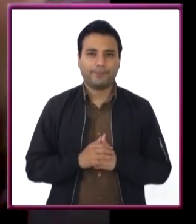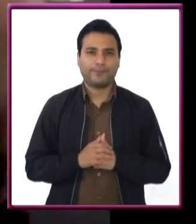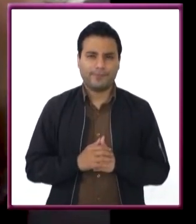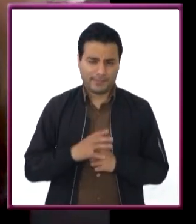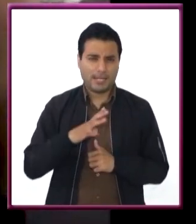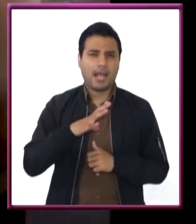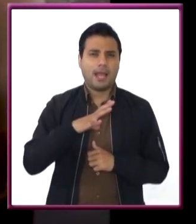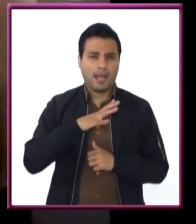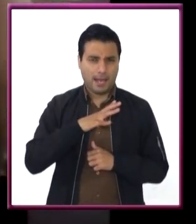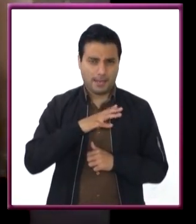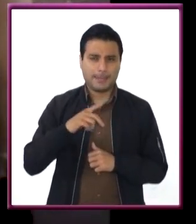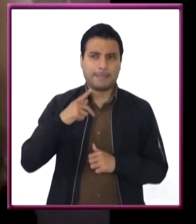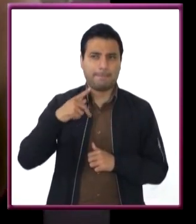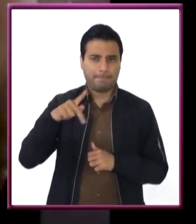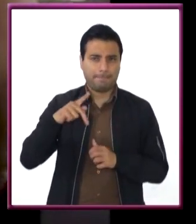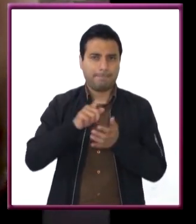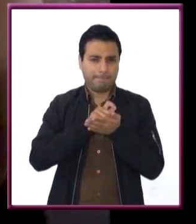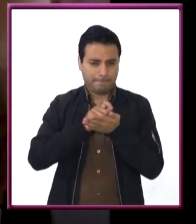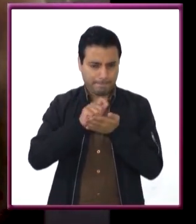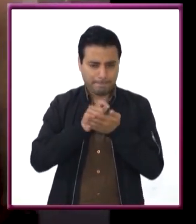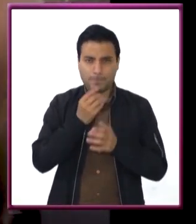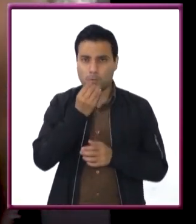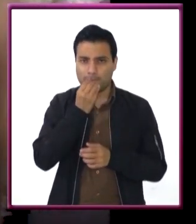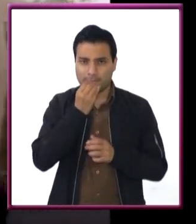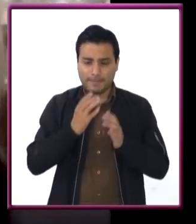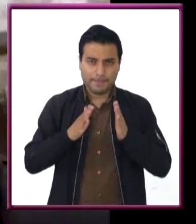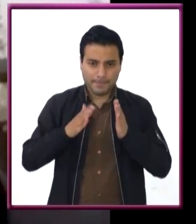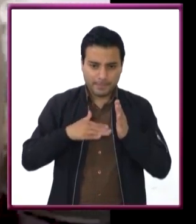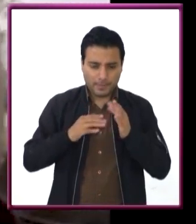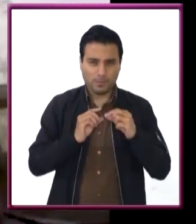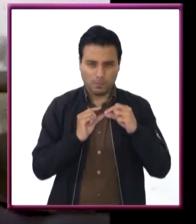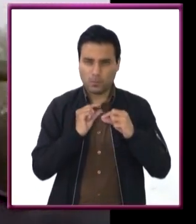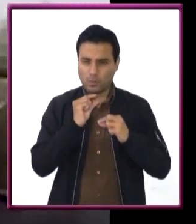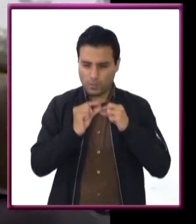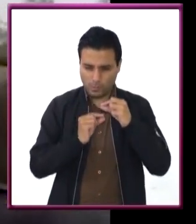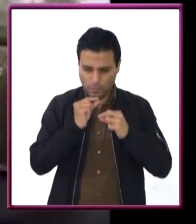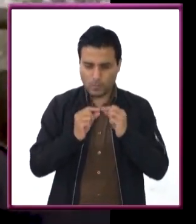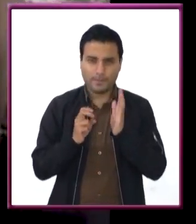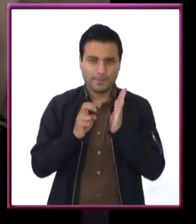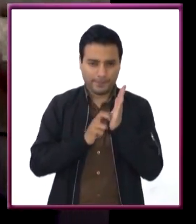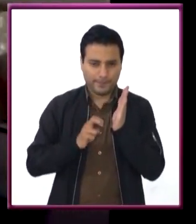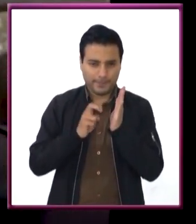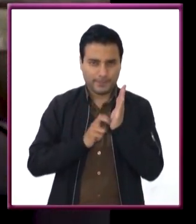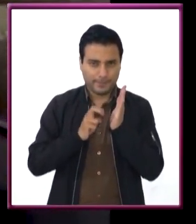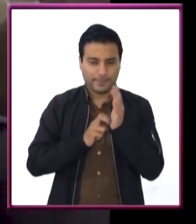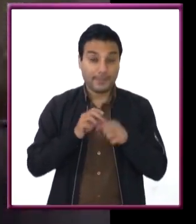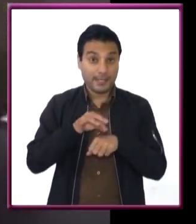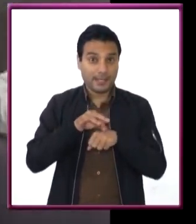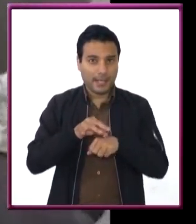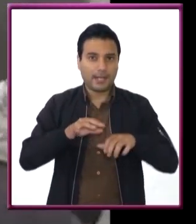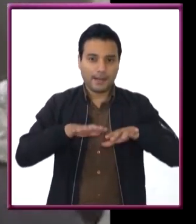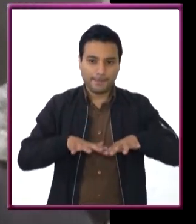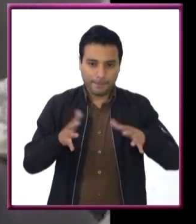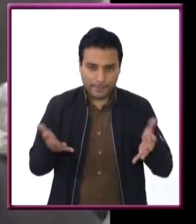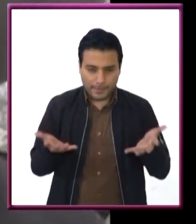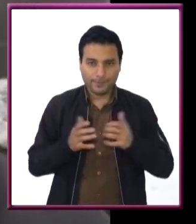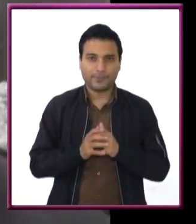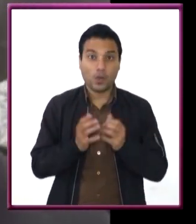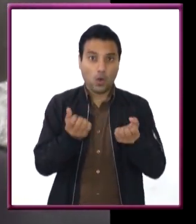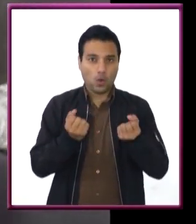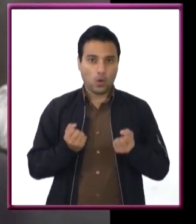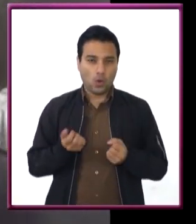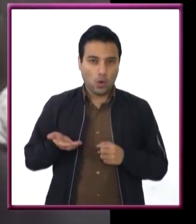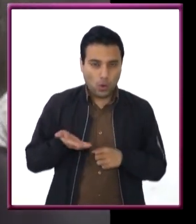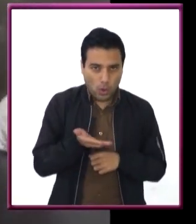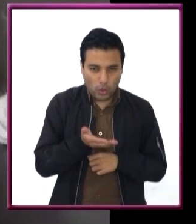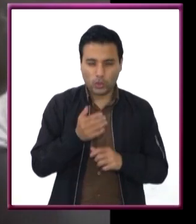algunas recetas que fue refinando, sobre todo en los cocidos y horneados de carnes.